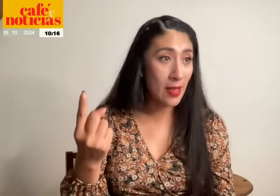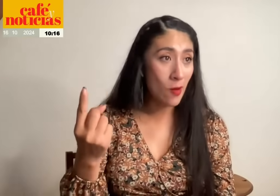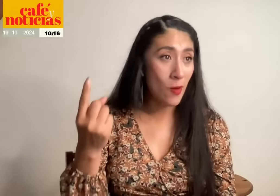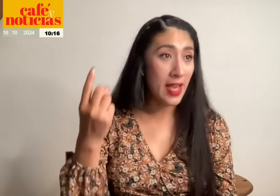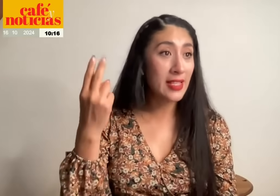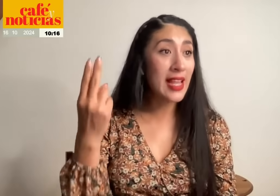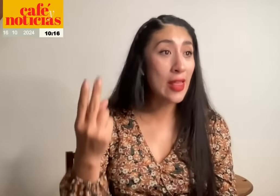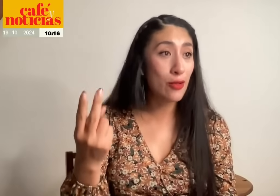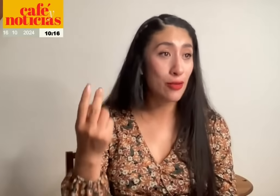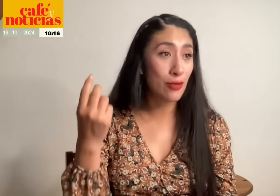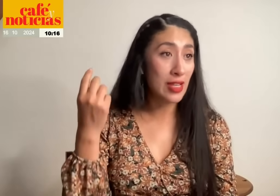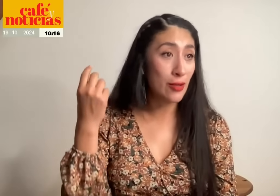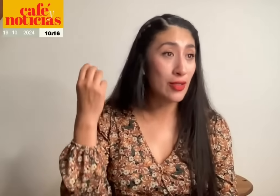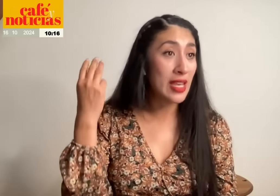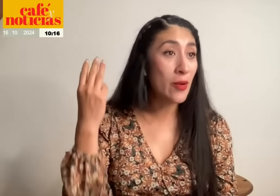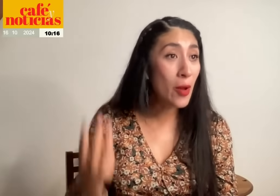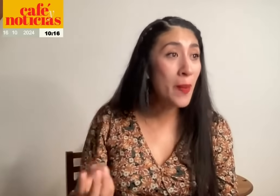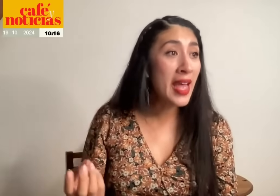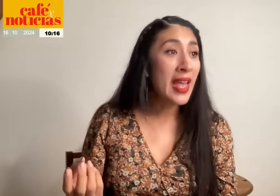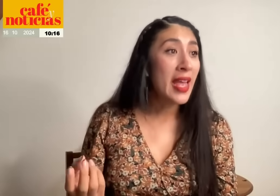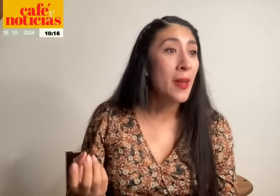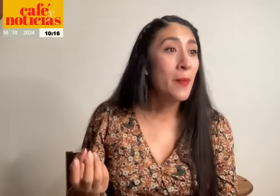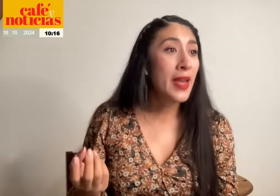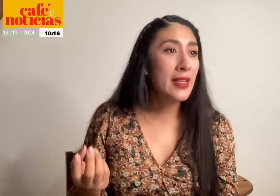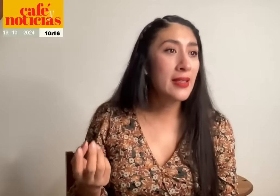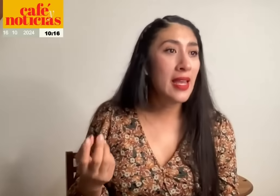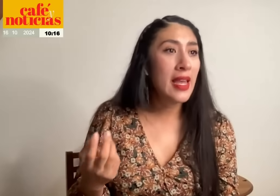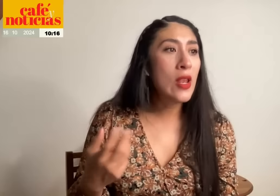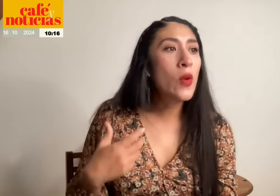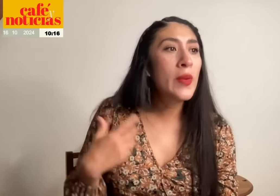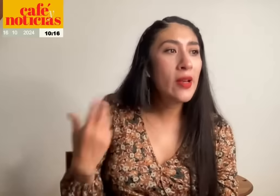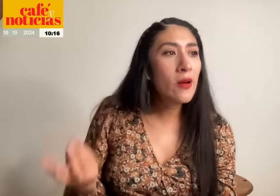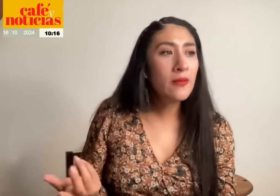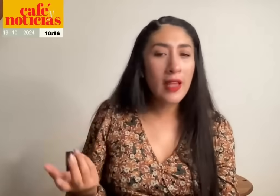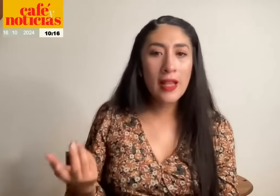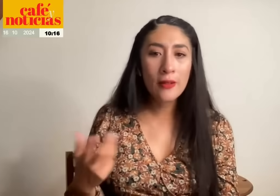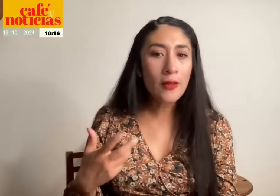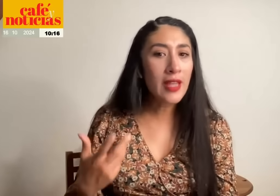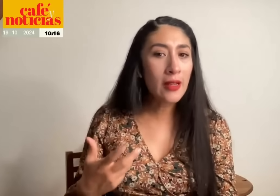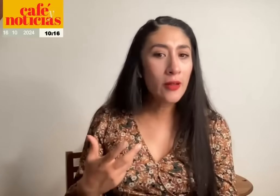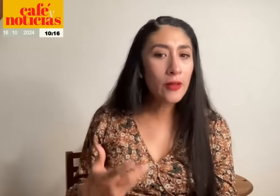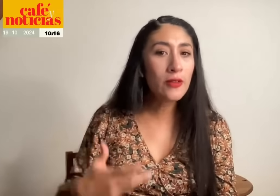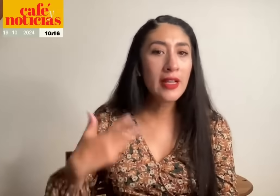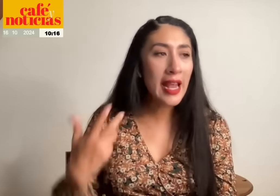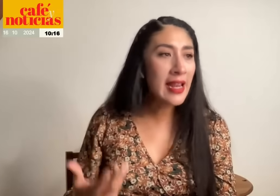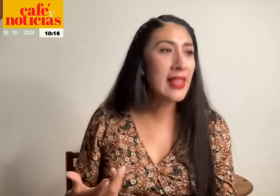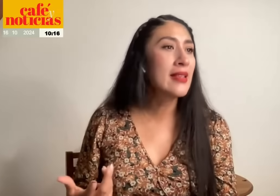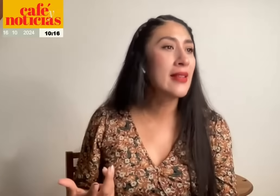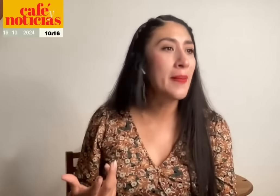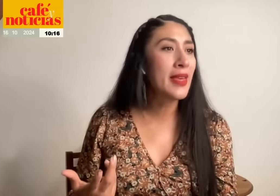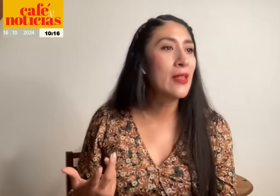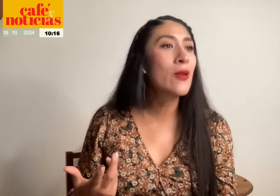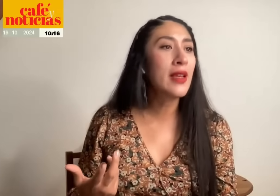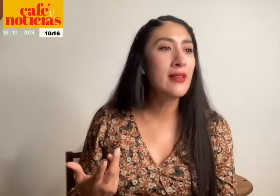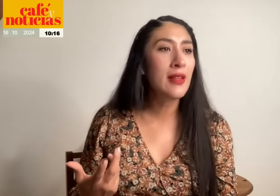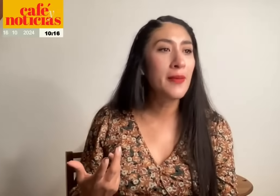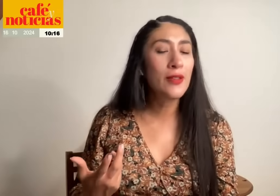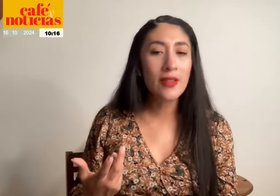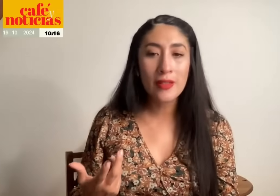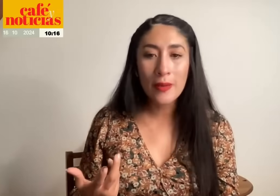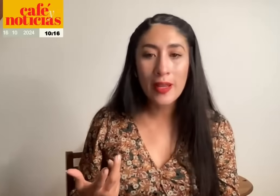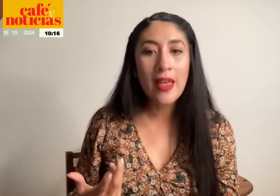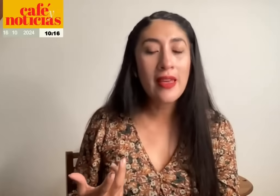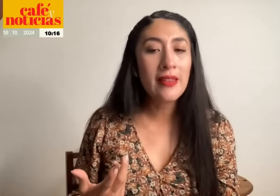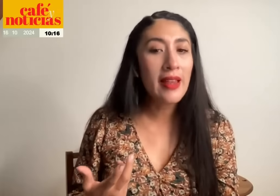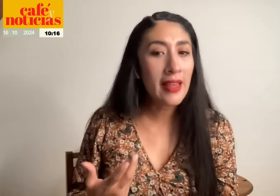en México, Estados Unidos y Europa, pues le obligó a contar con un gran adiestramiento en